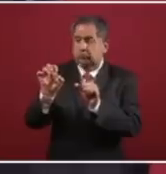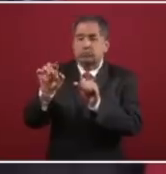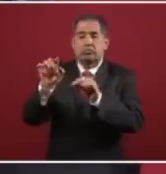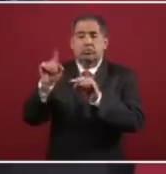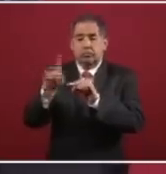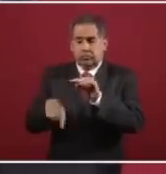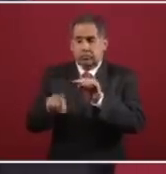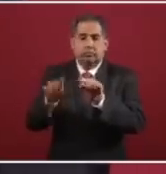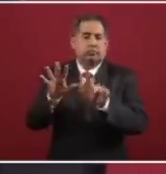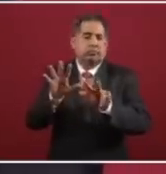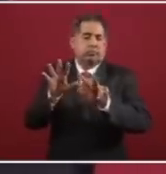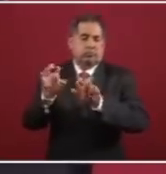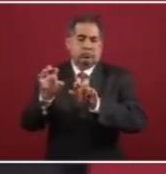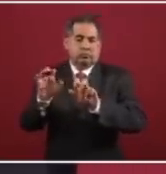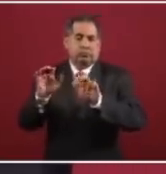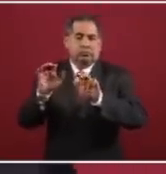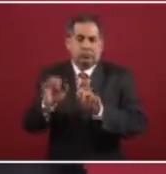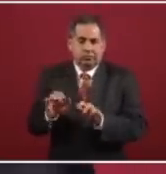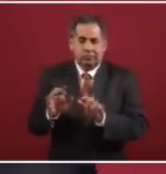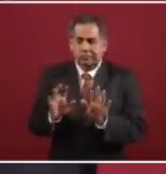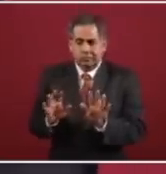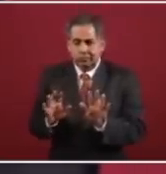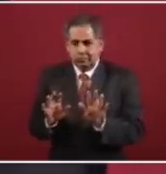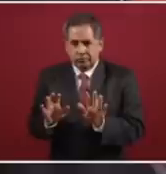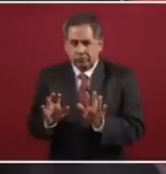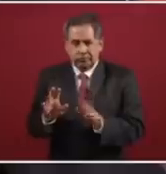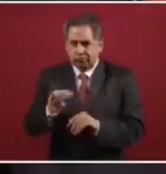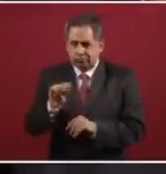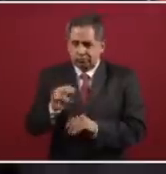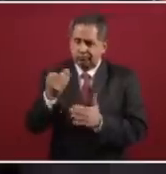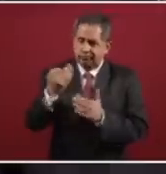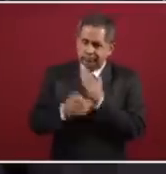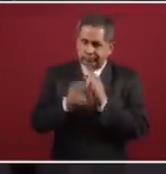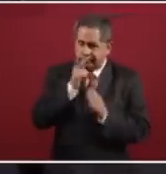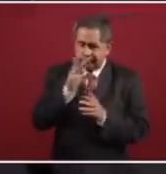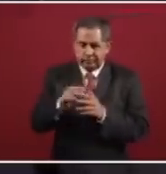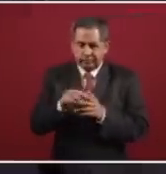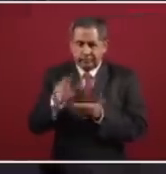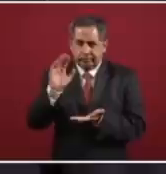800. Faltó el A.